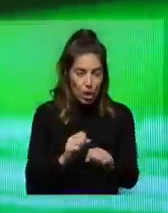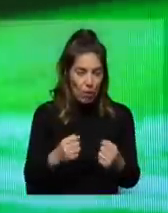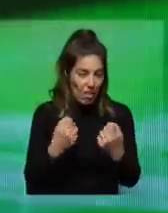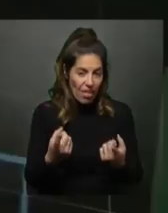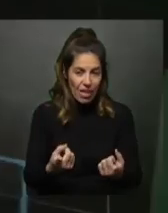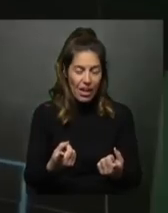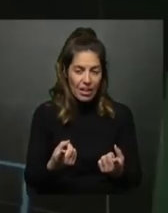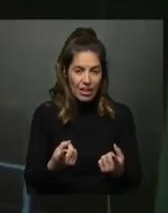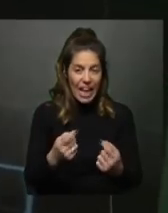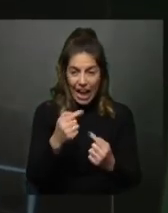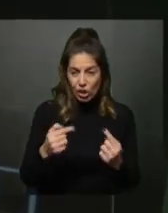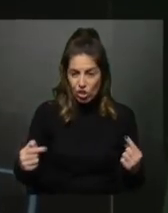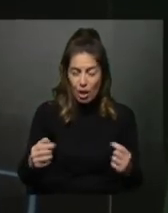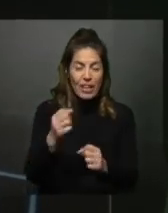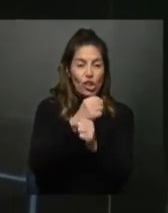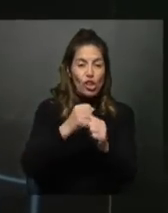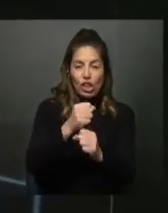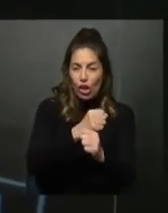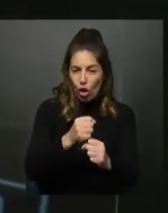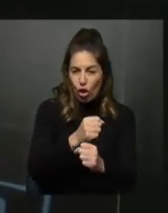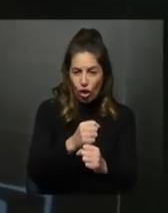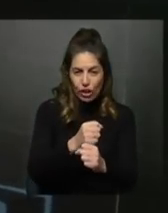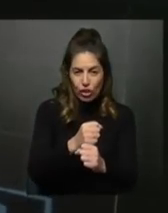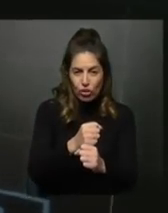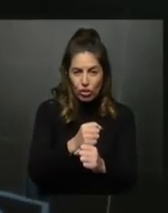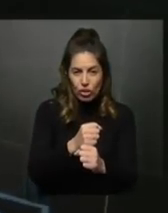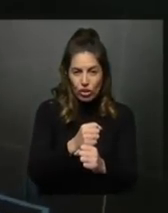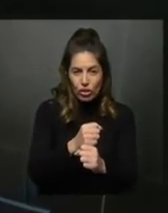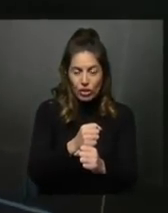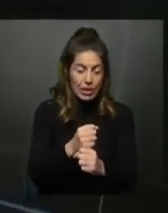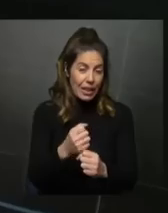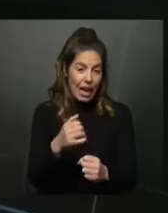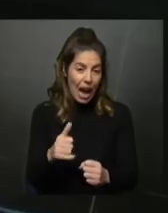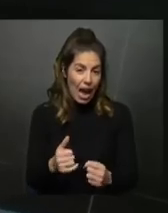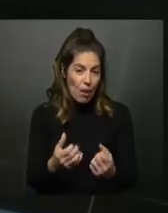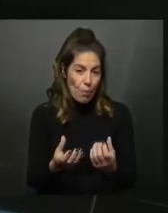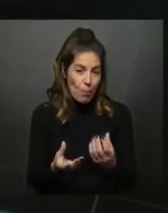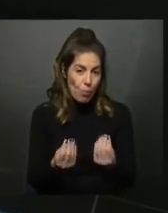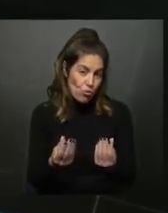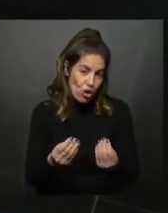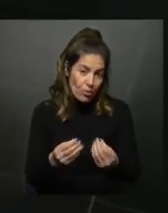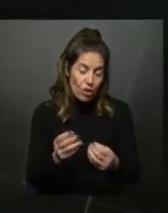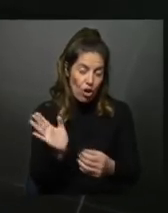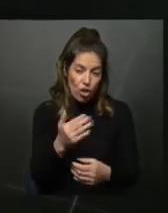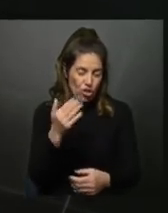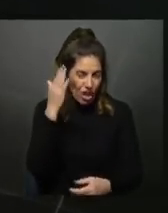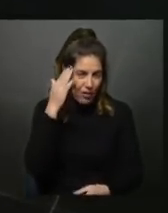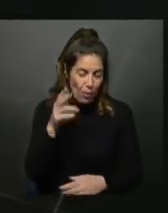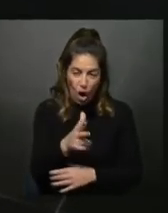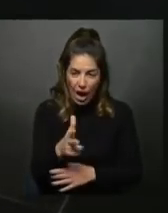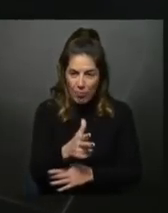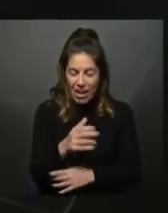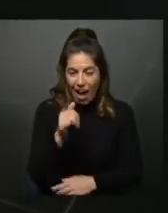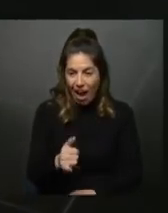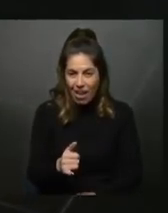estos elementos tecnológicos que de alguna manera están abundando Porque todos sabemos que cámaras tenemos por todos lados digo tienen